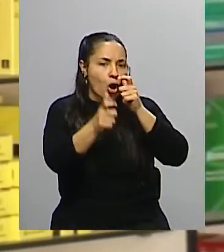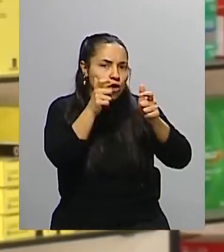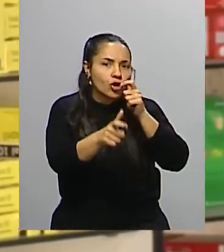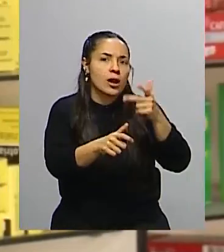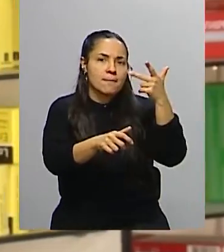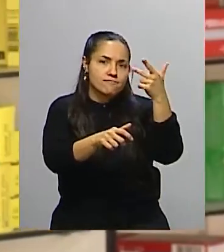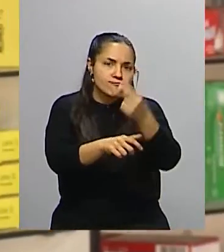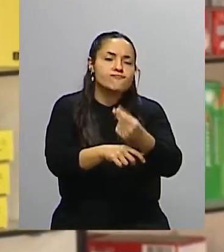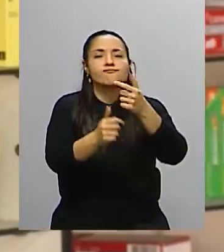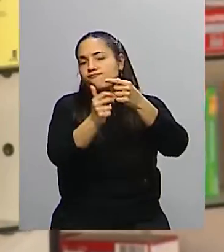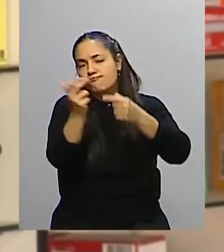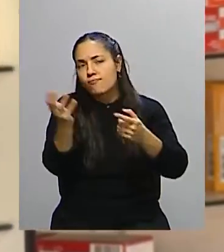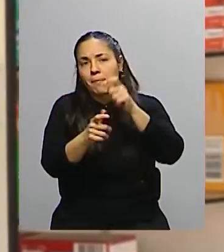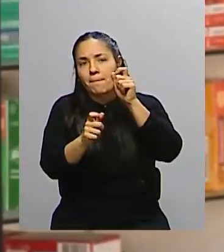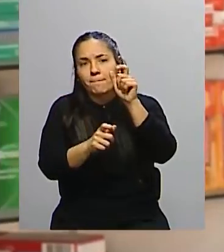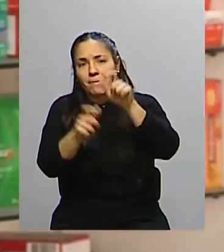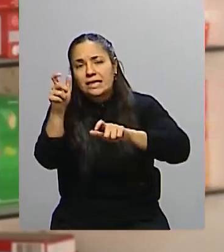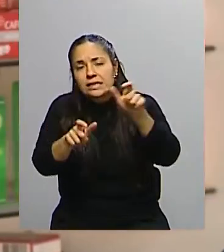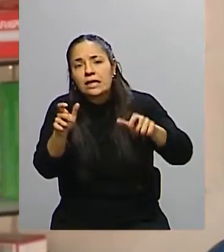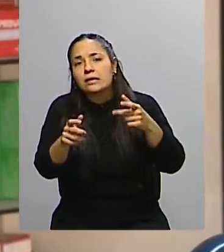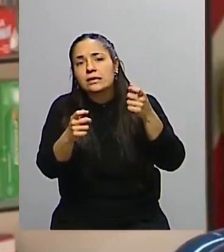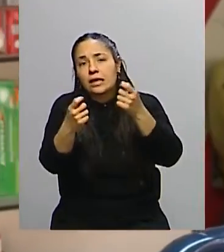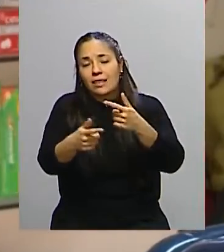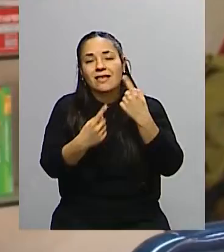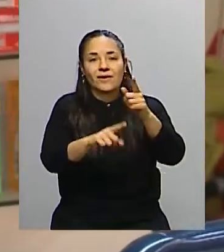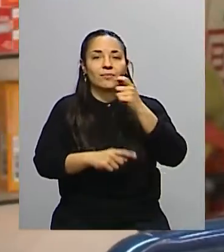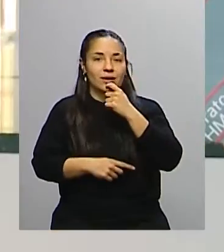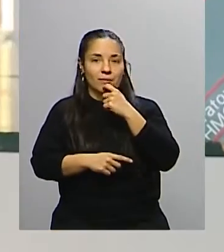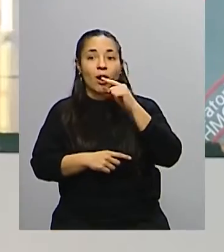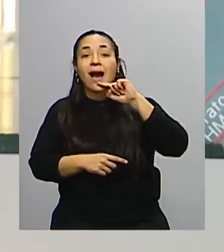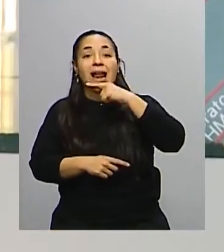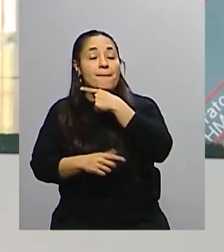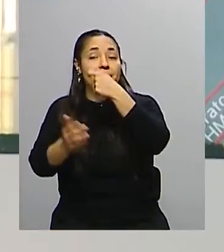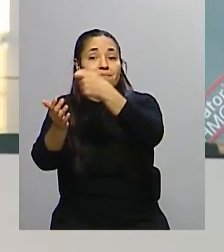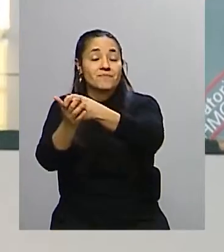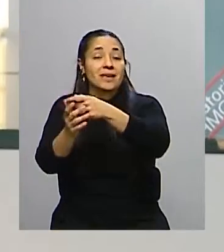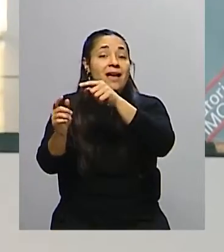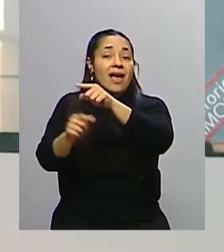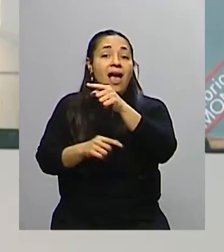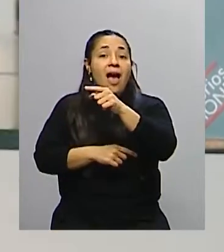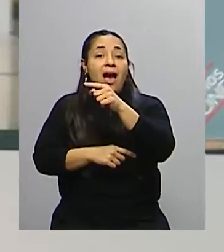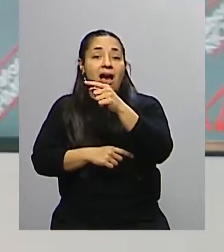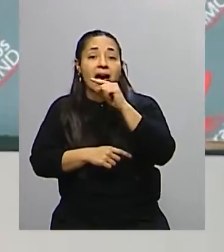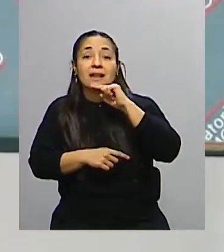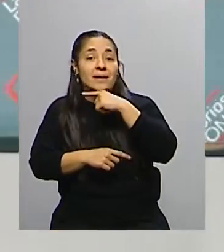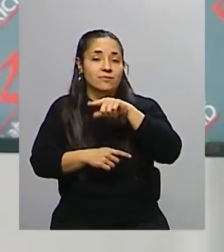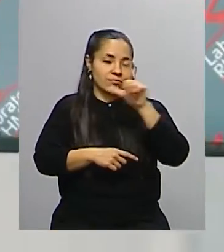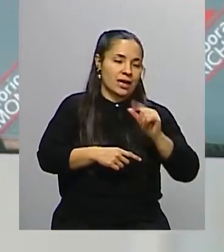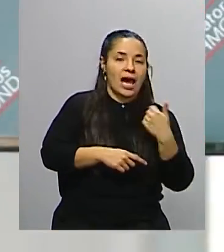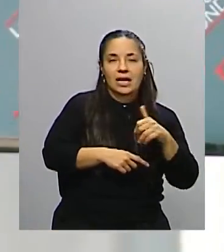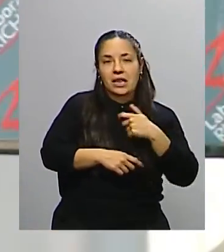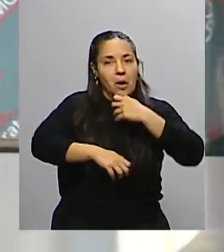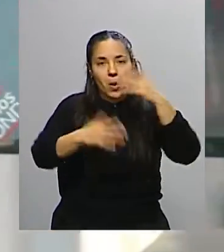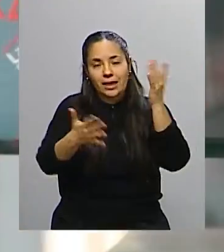administrado a un paciente, cambia totalmente. No es lo mismo administrar una droga quizás en Alemania que administrarla, vamos a decir Argentina, como podemos decir cualquier